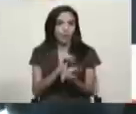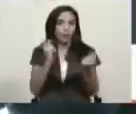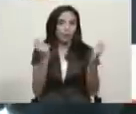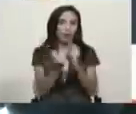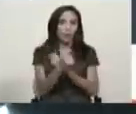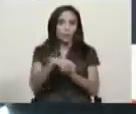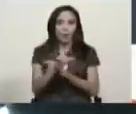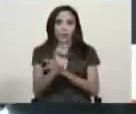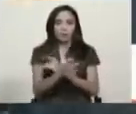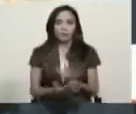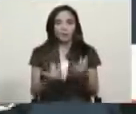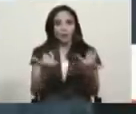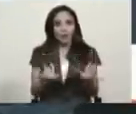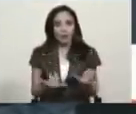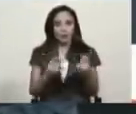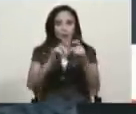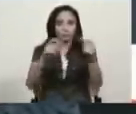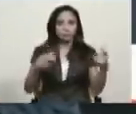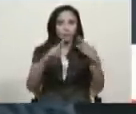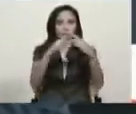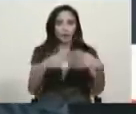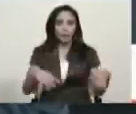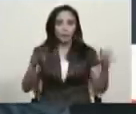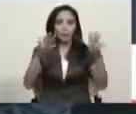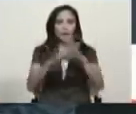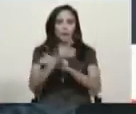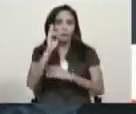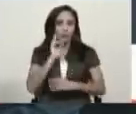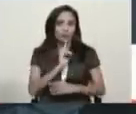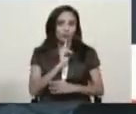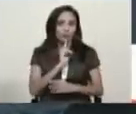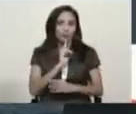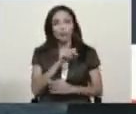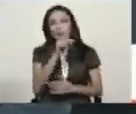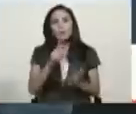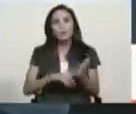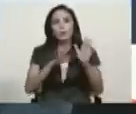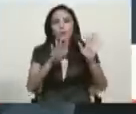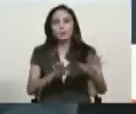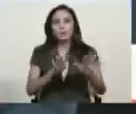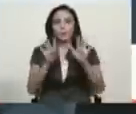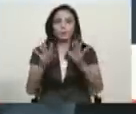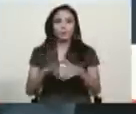ahora sería República Bolivariana de Venezuela. 1999, muchachos.